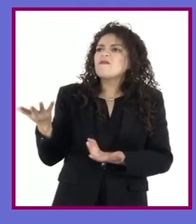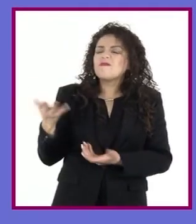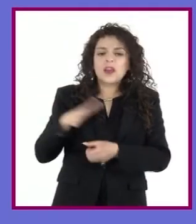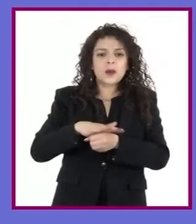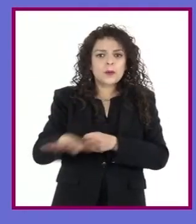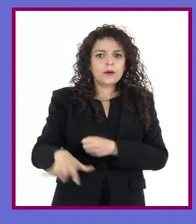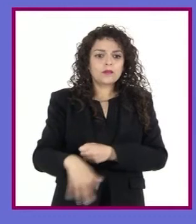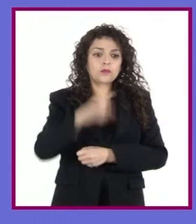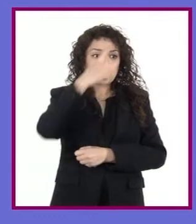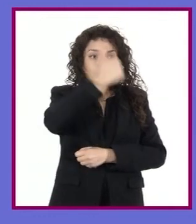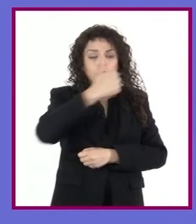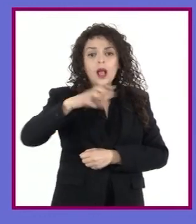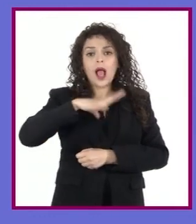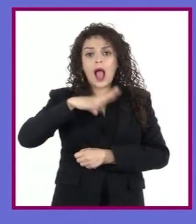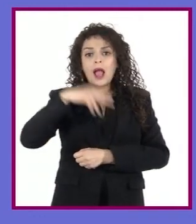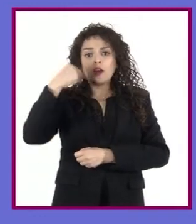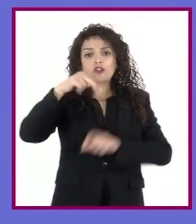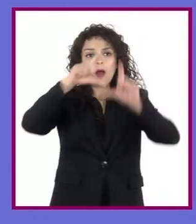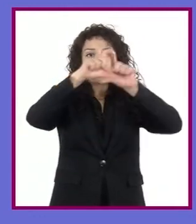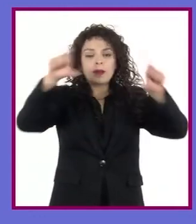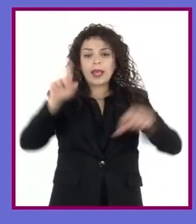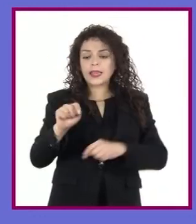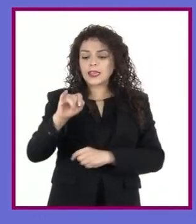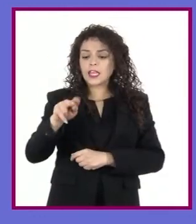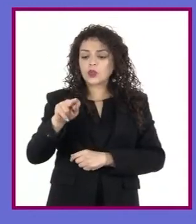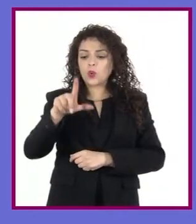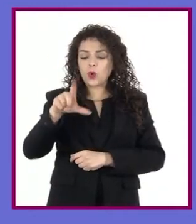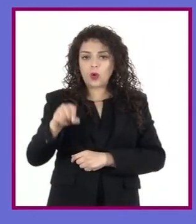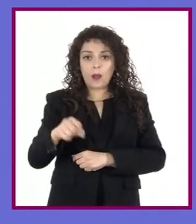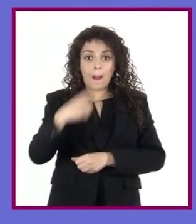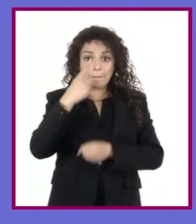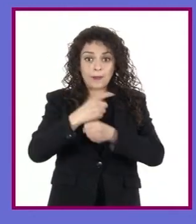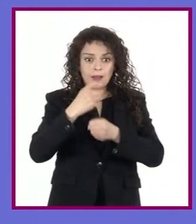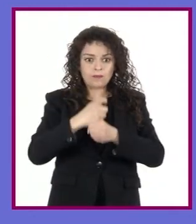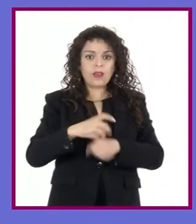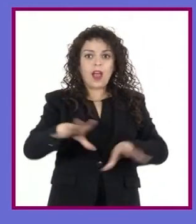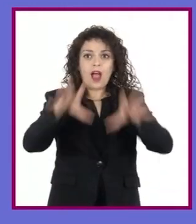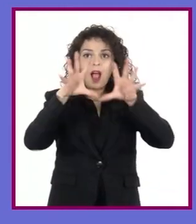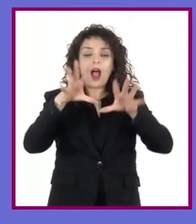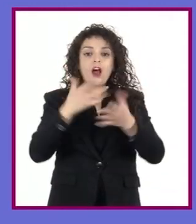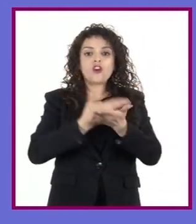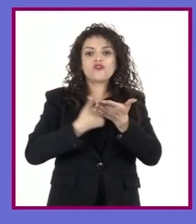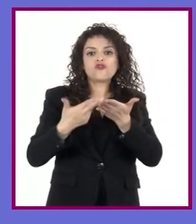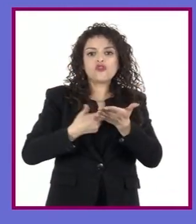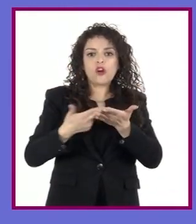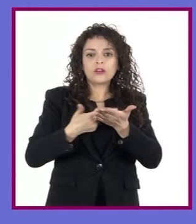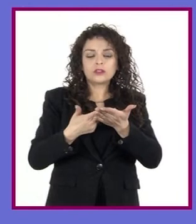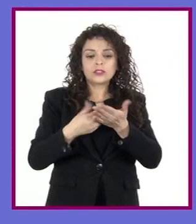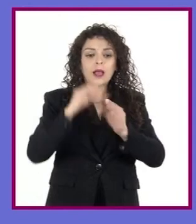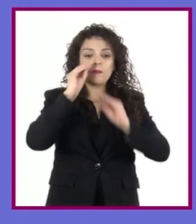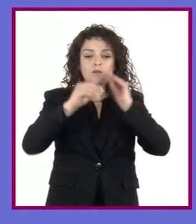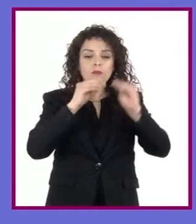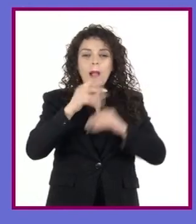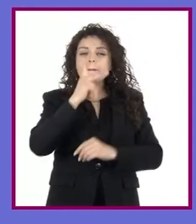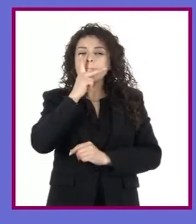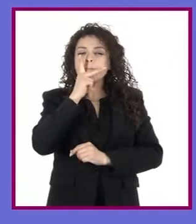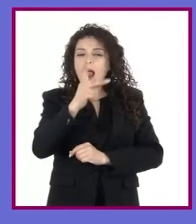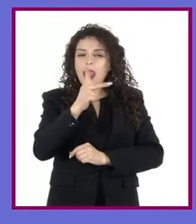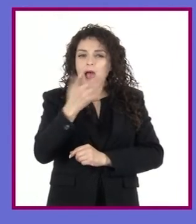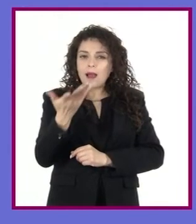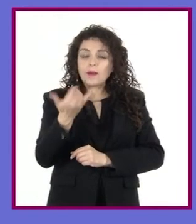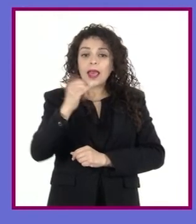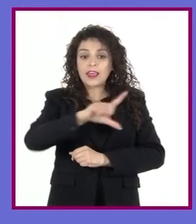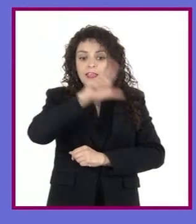tiene un título. El primero tiene resaltados en rosa, se incluyen palabras clave y al principio presenta un